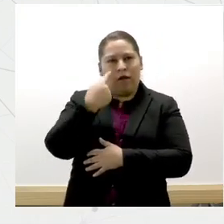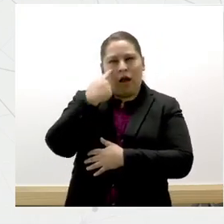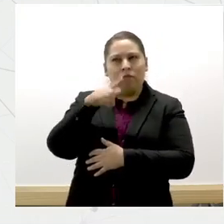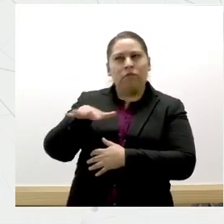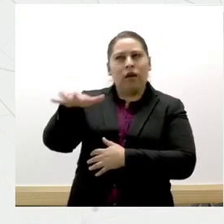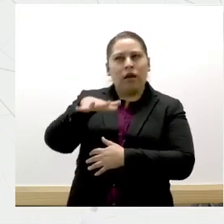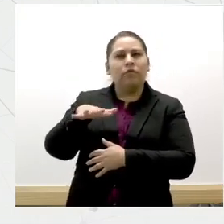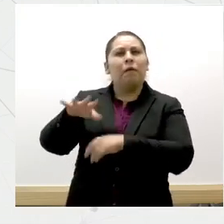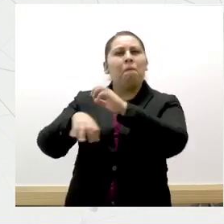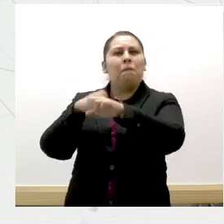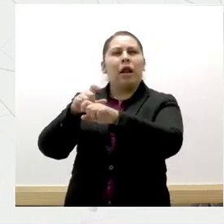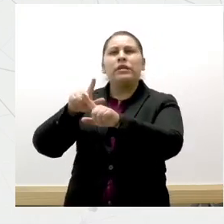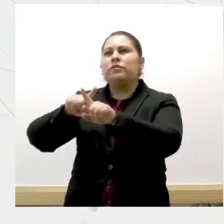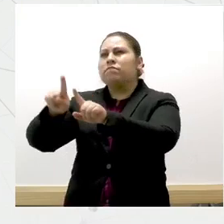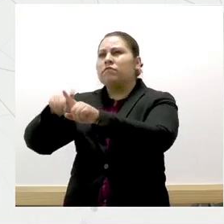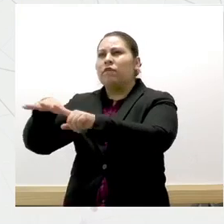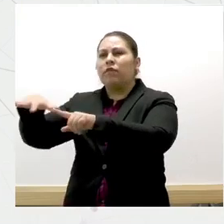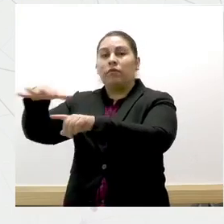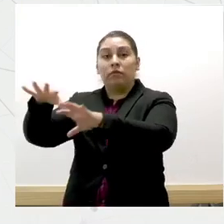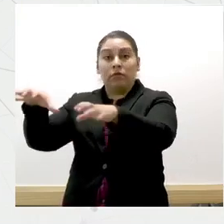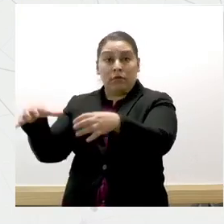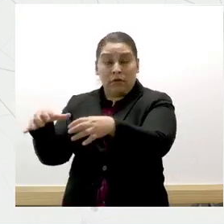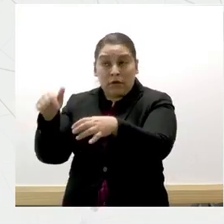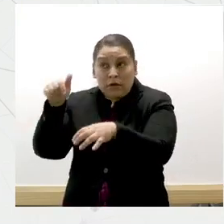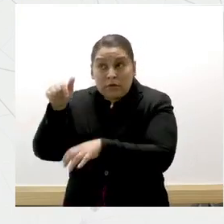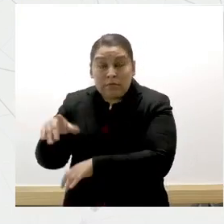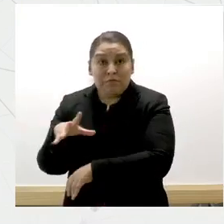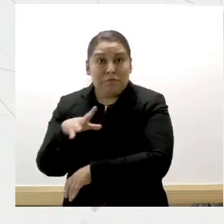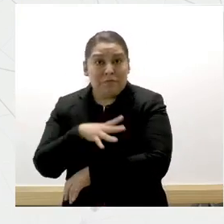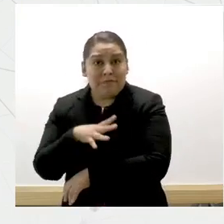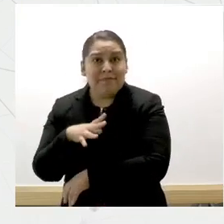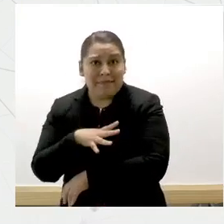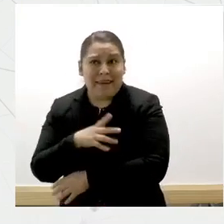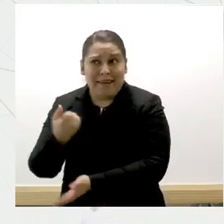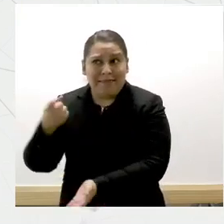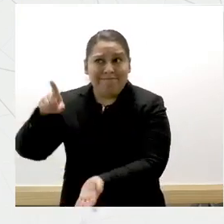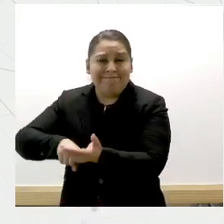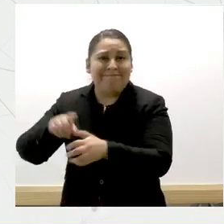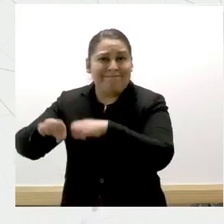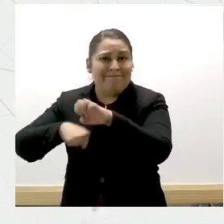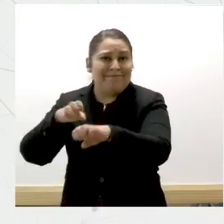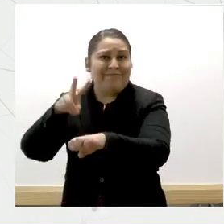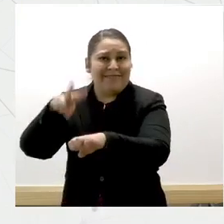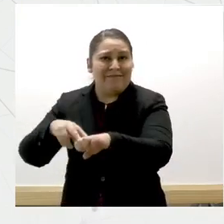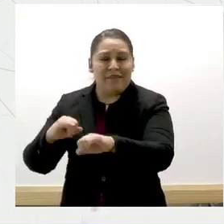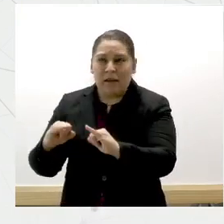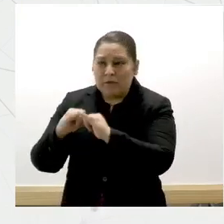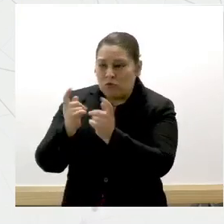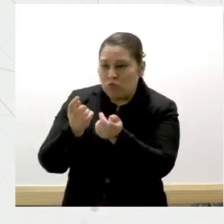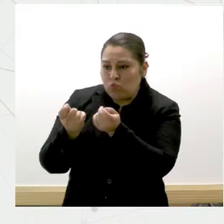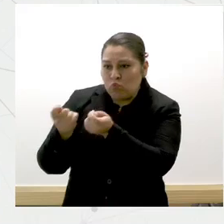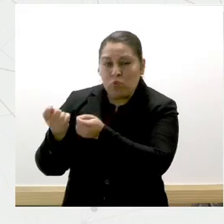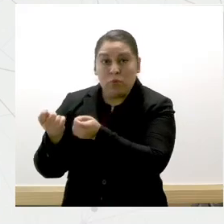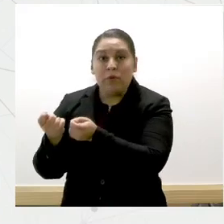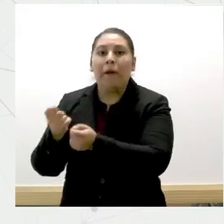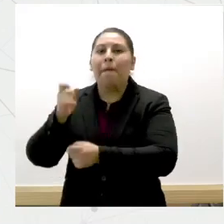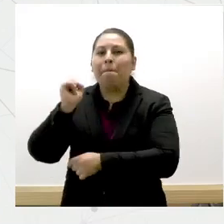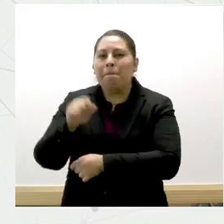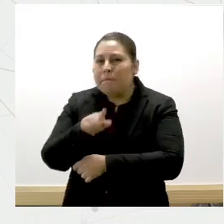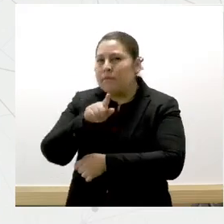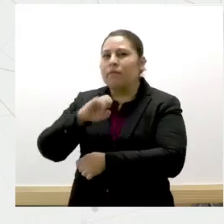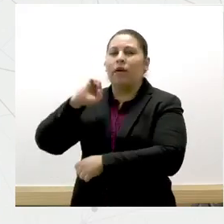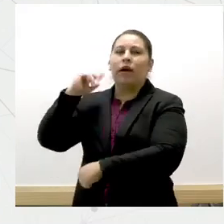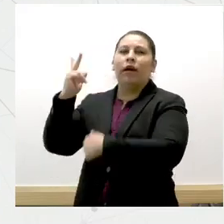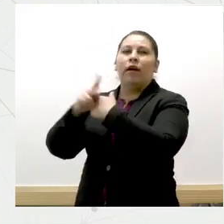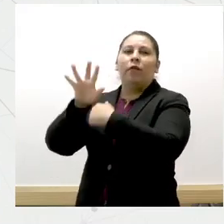sector privado, nos encontramos con que esta figura ya existe en muchas empresas privadas, ¿no? A nivel europeo se ha creado también una